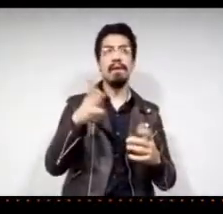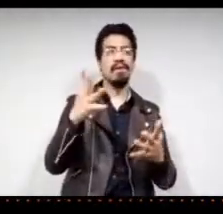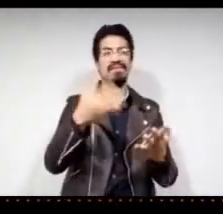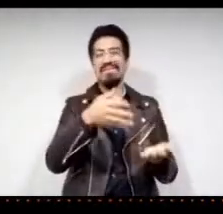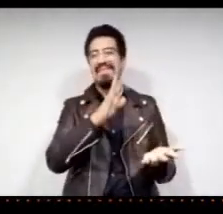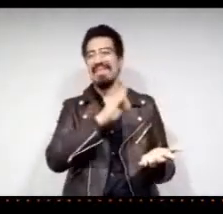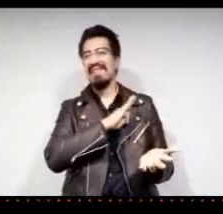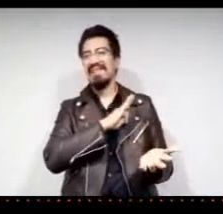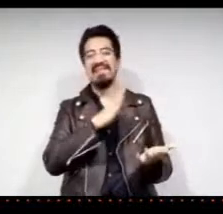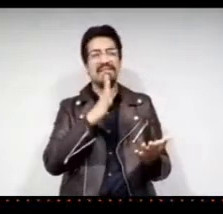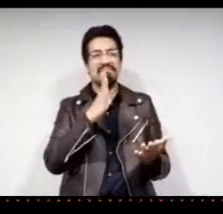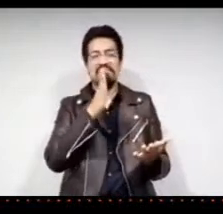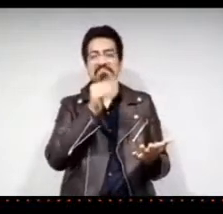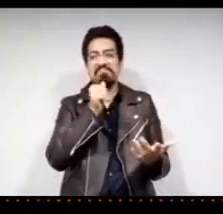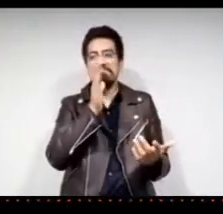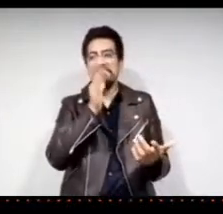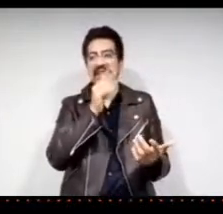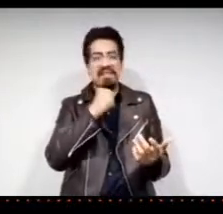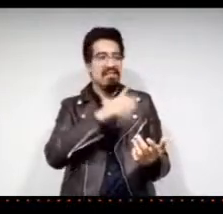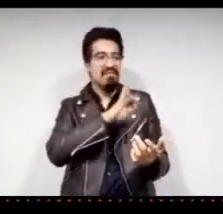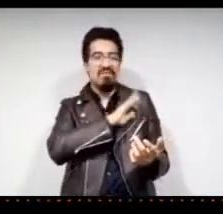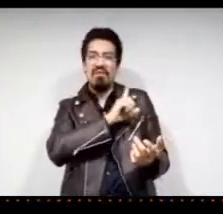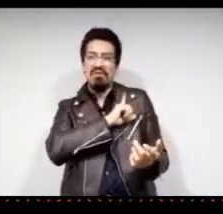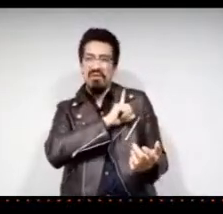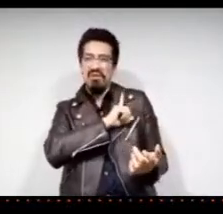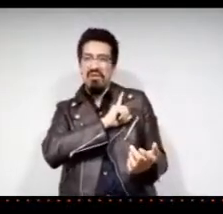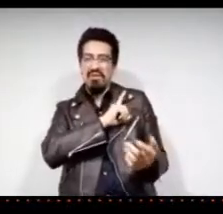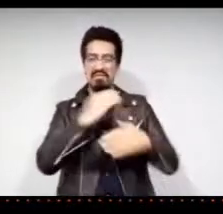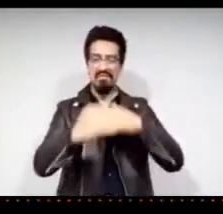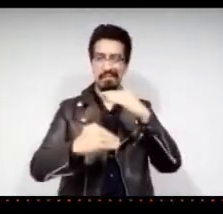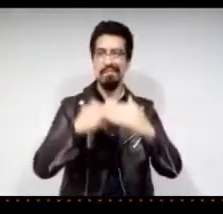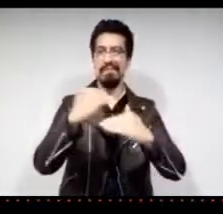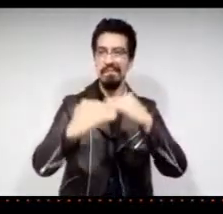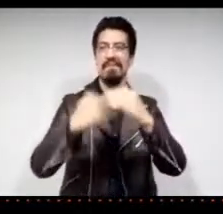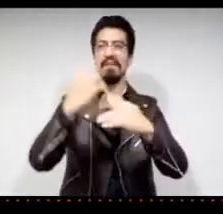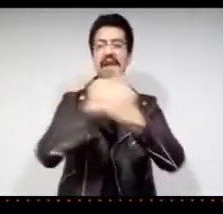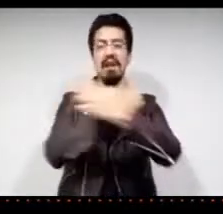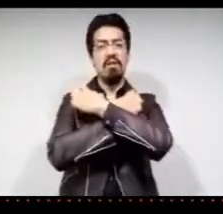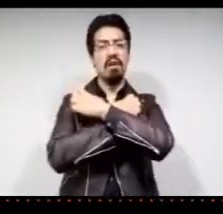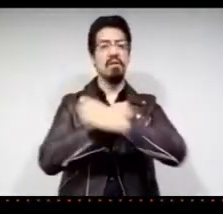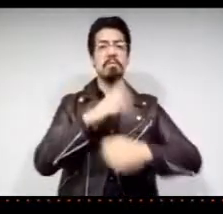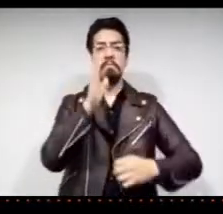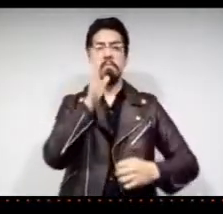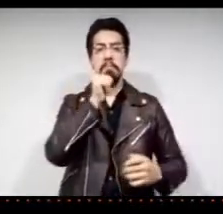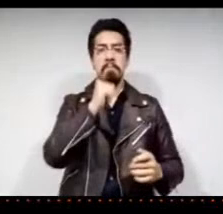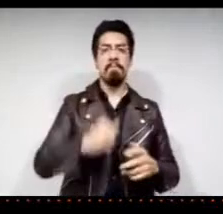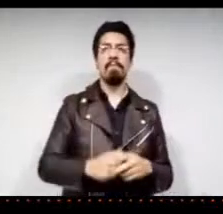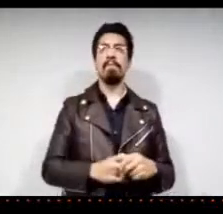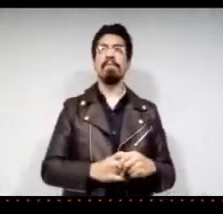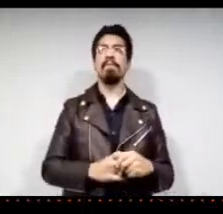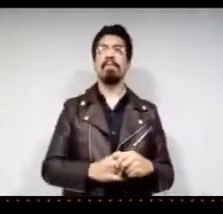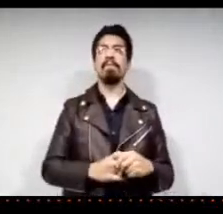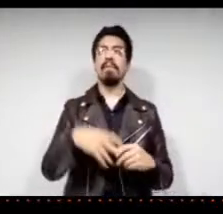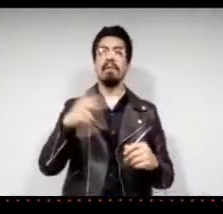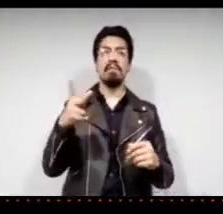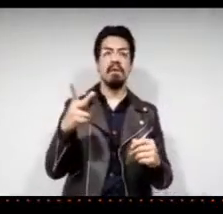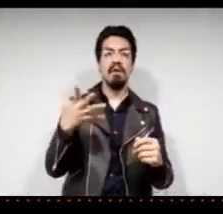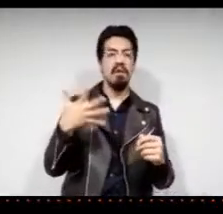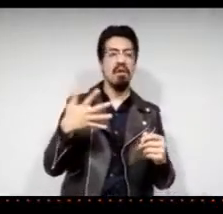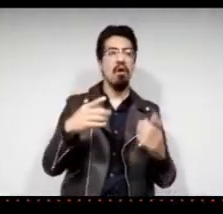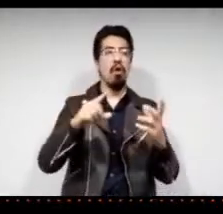gestión autónoma, de la formación autónoma. Y hay otras voces que dicen, el problema está en que tampoco se les